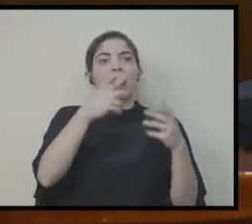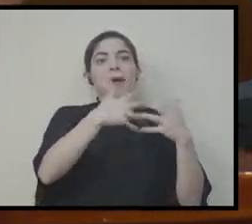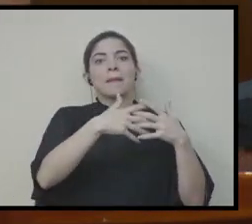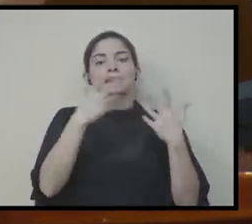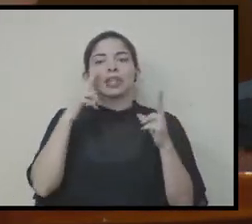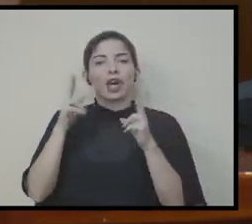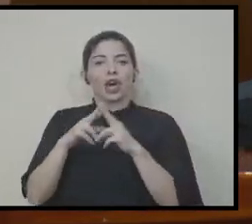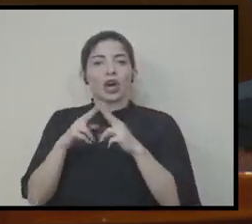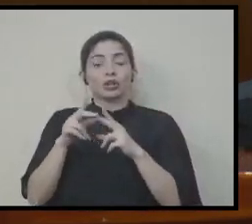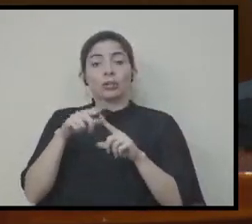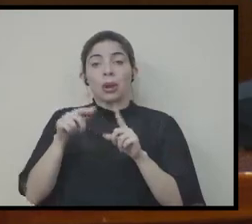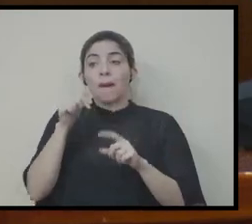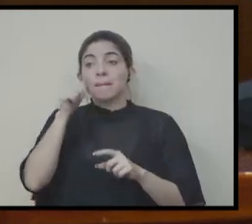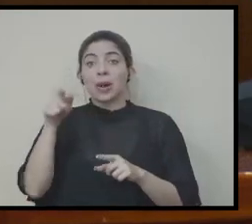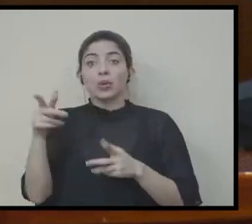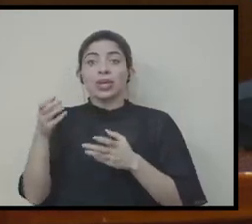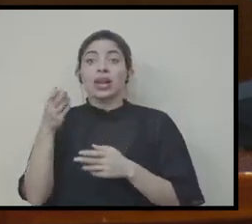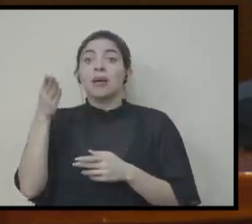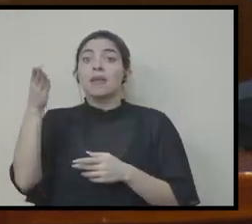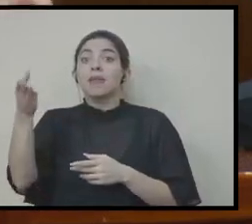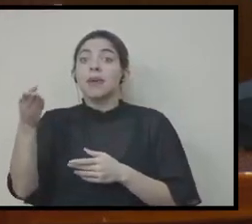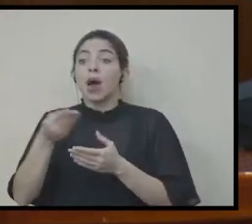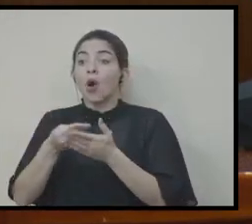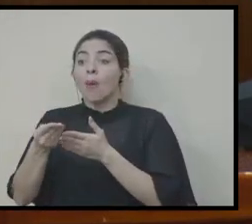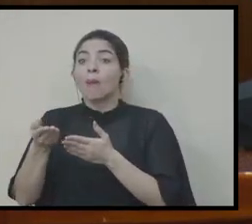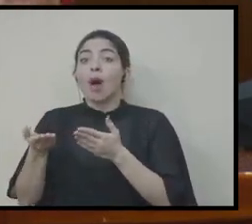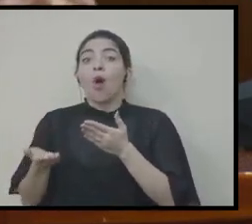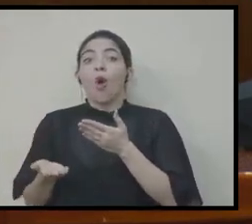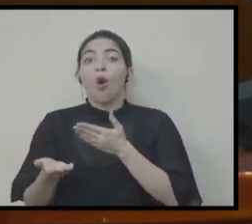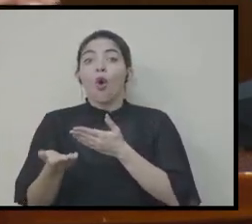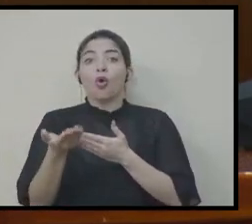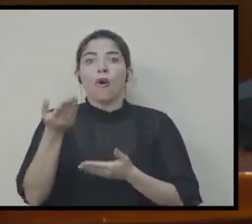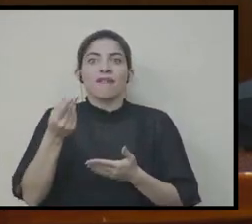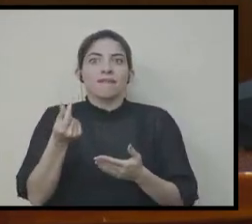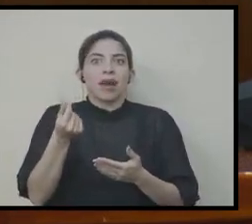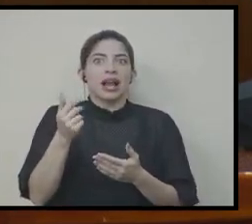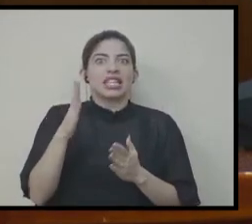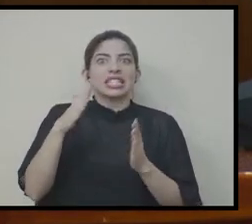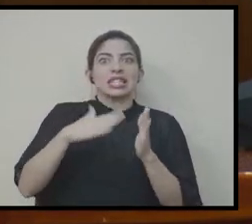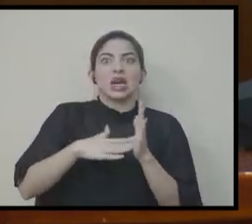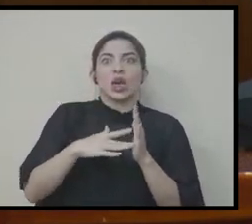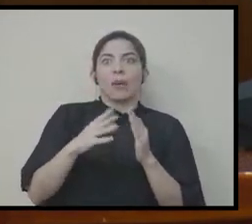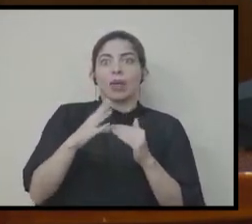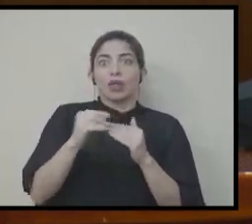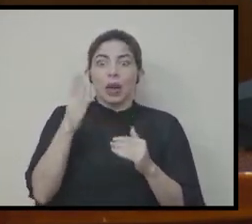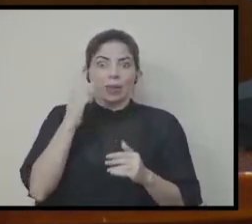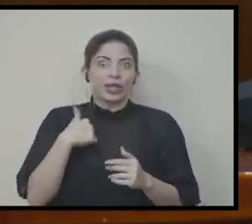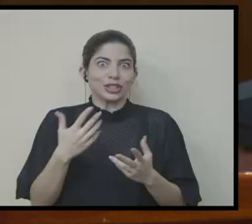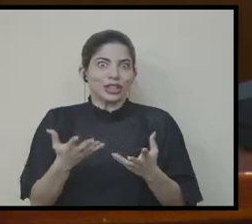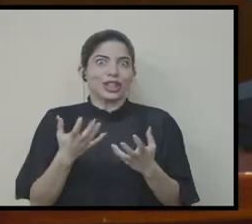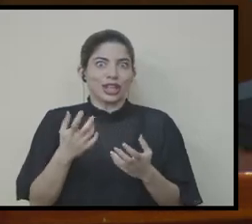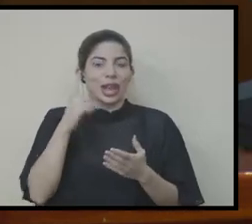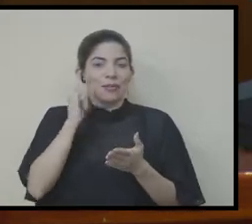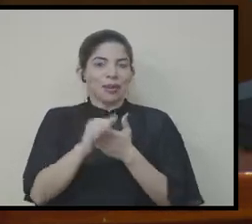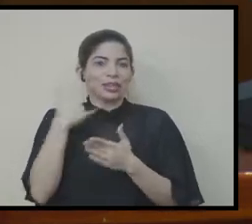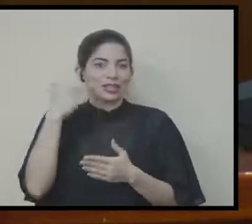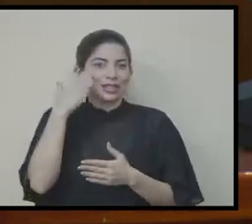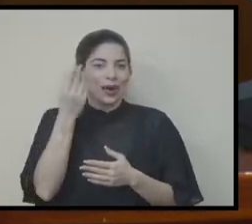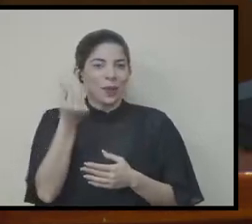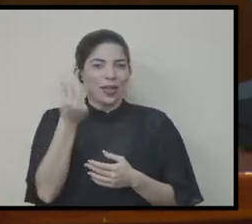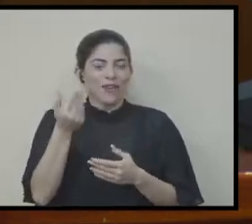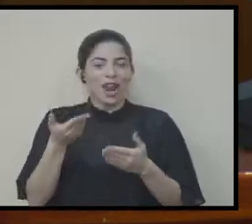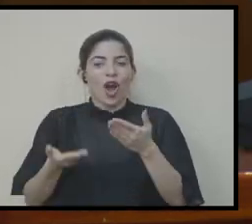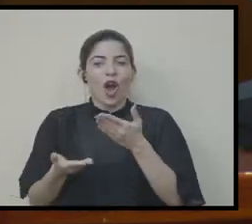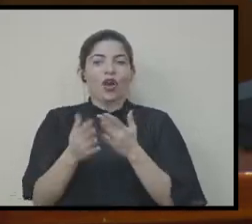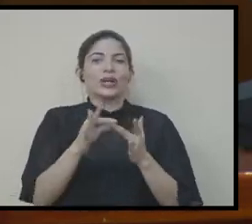si usted mañana quiere ir por su horno pastelero, que vale $5,000 o $7,000, porque yo también lo quiero, entonces, por eso sé lo que cuesta,